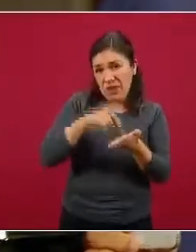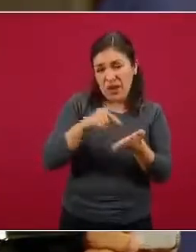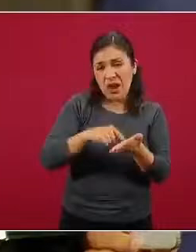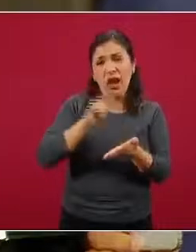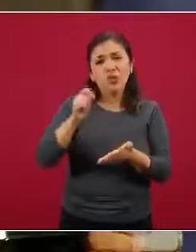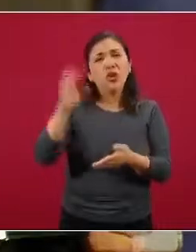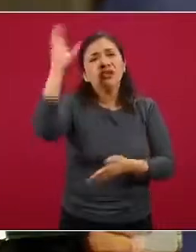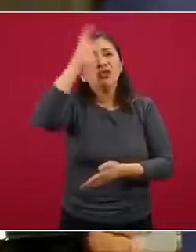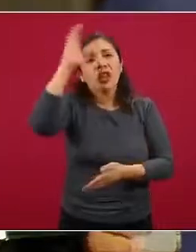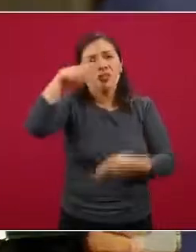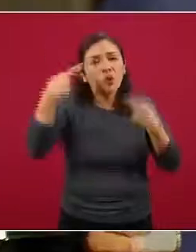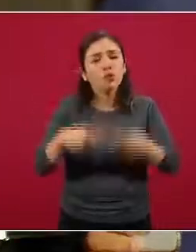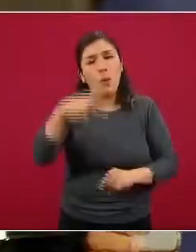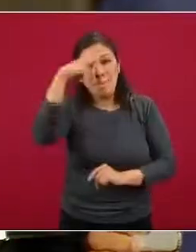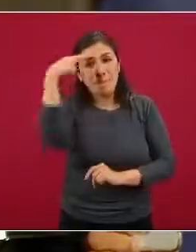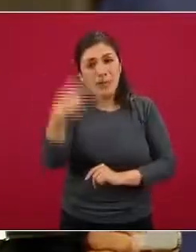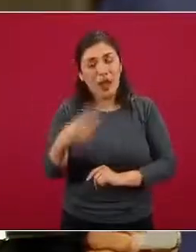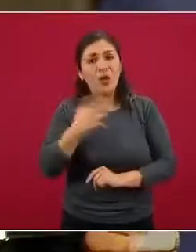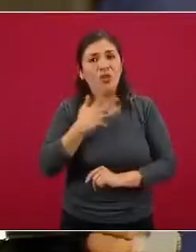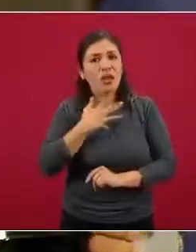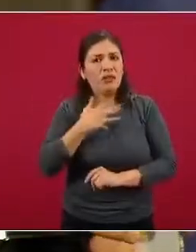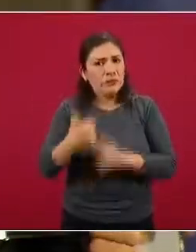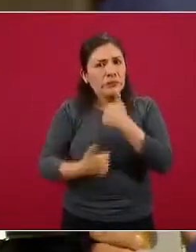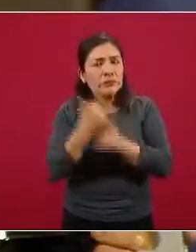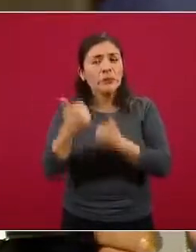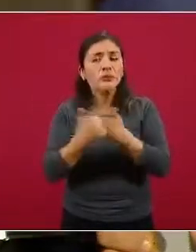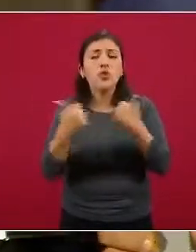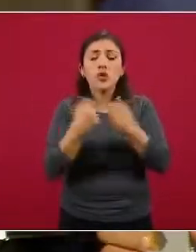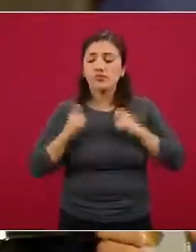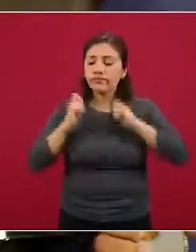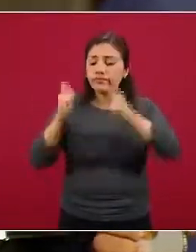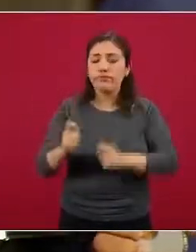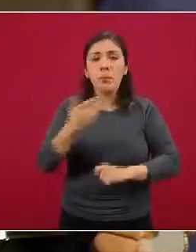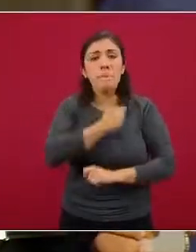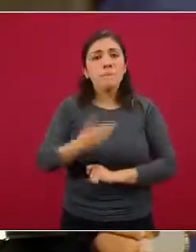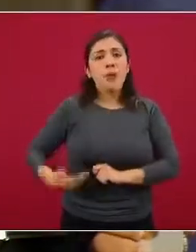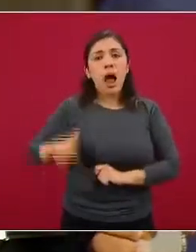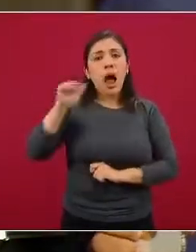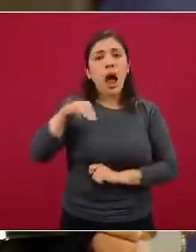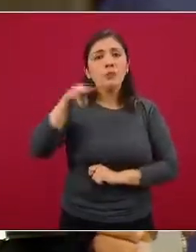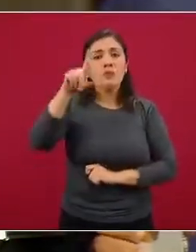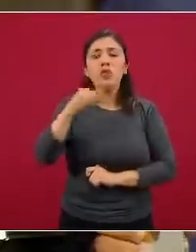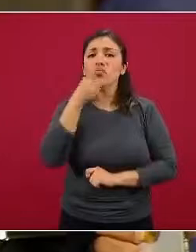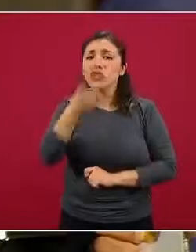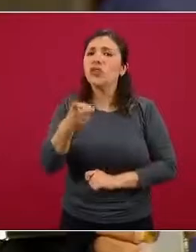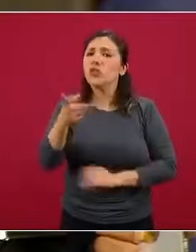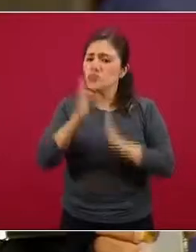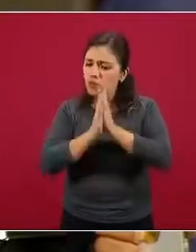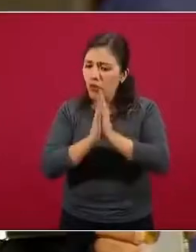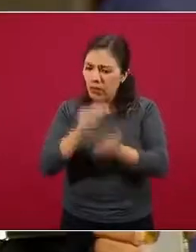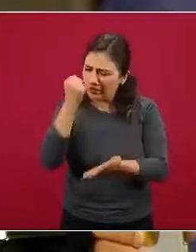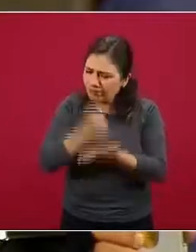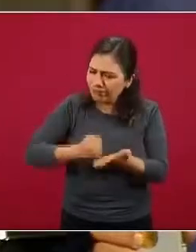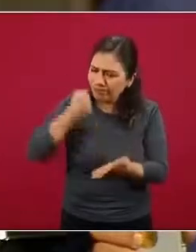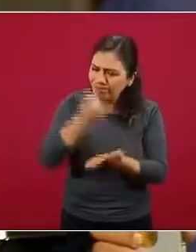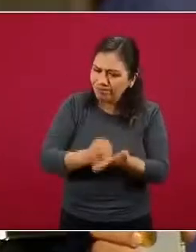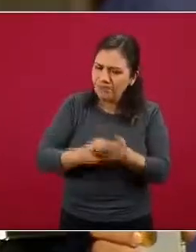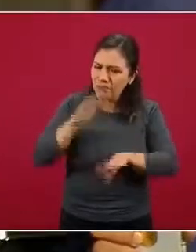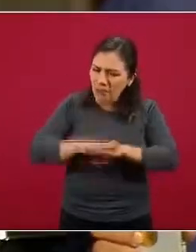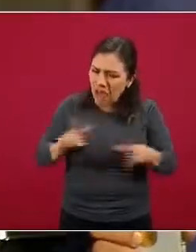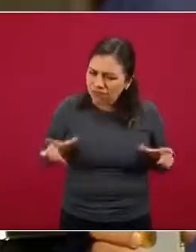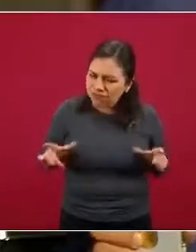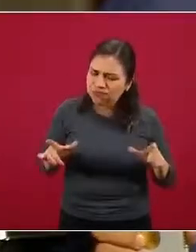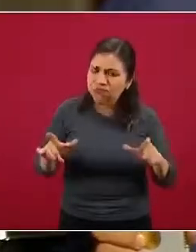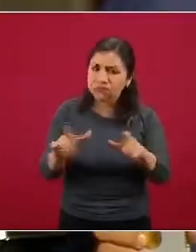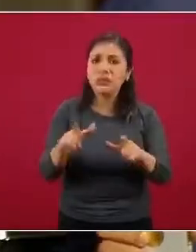de un científico mexicano que tiene una misión del presidente Andrés Manuel López Obrador, que le pidió que insistiera y empujara el